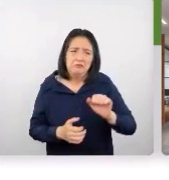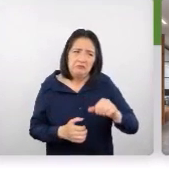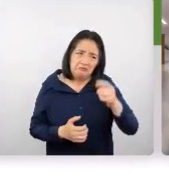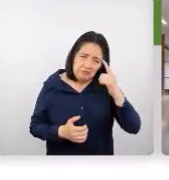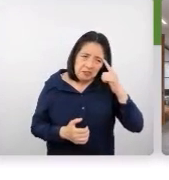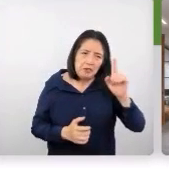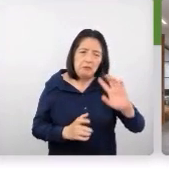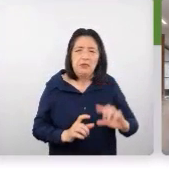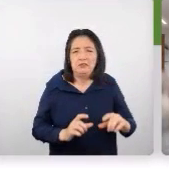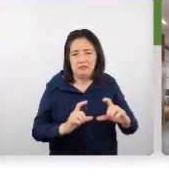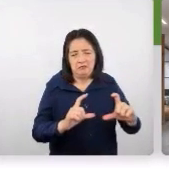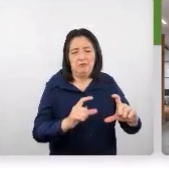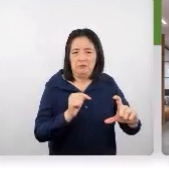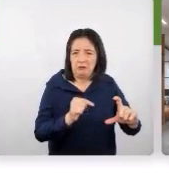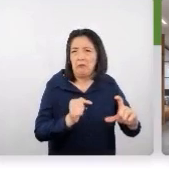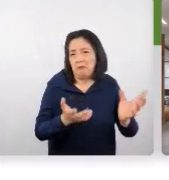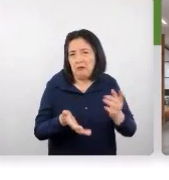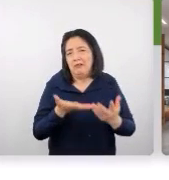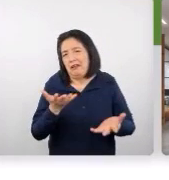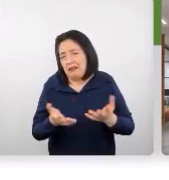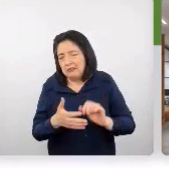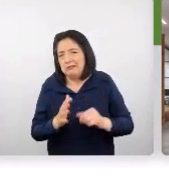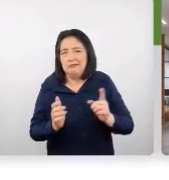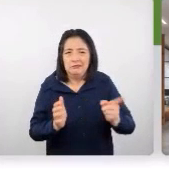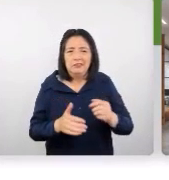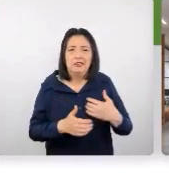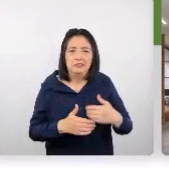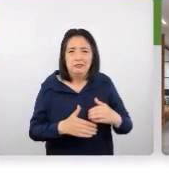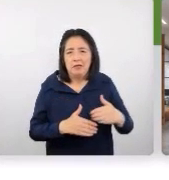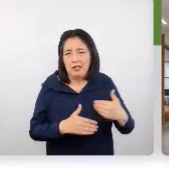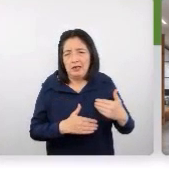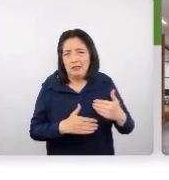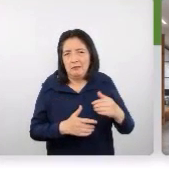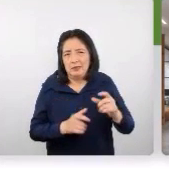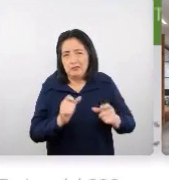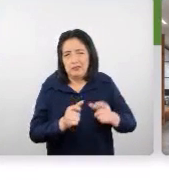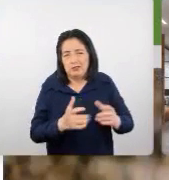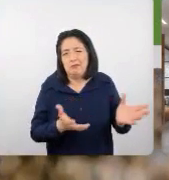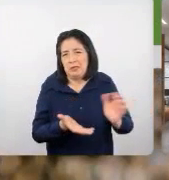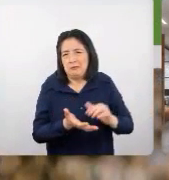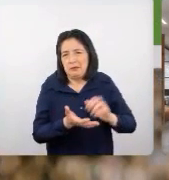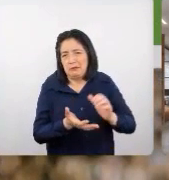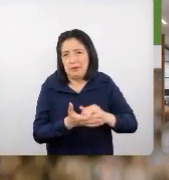tener en cuenta porque es algo que tiene una tendencia creciente.